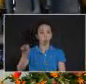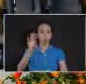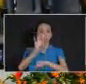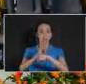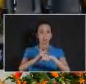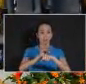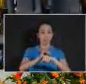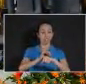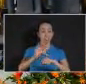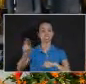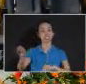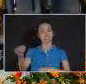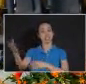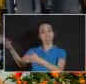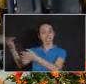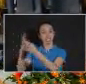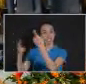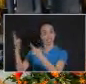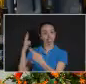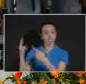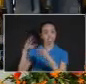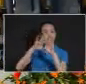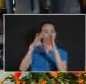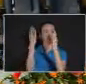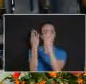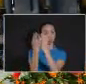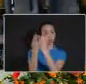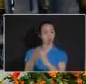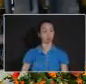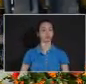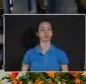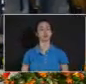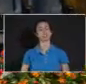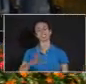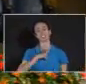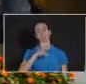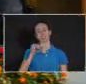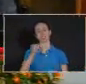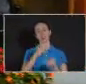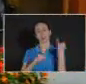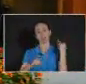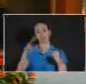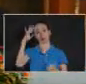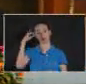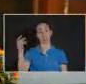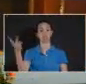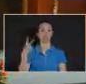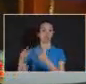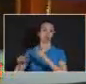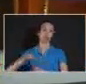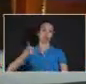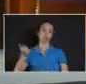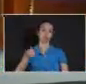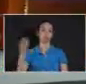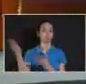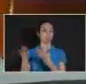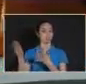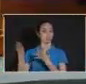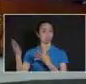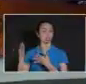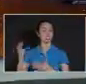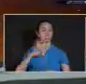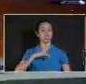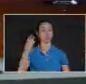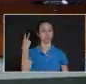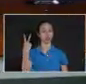Ok, tengo que finalizar por causa del tiempo. Sí, hoy sí, porque ya viene el otro culto, hermano. Y tengo dos temas en pausa.